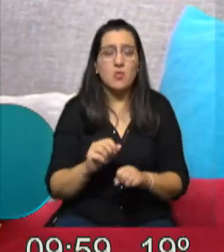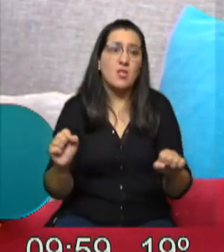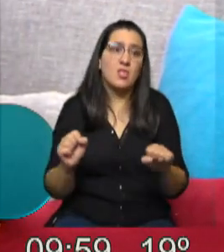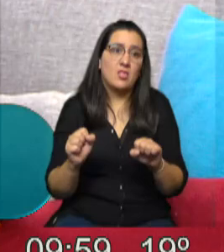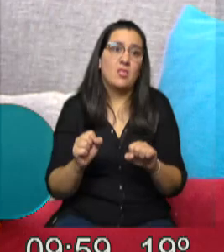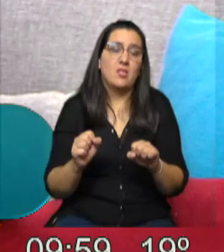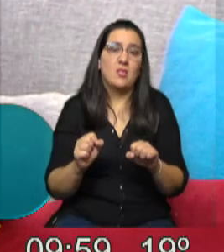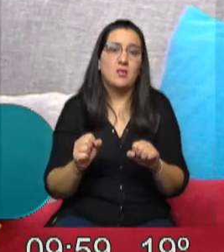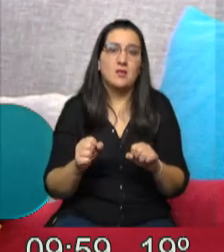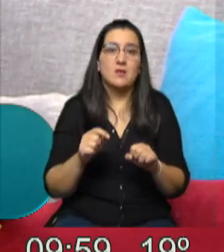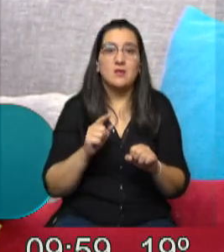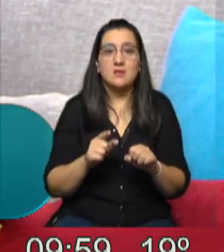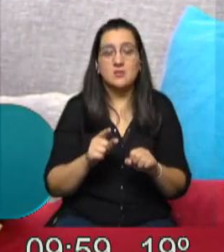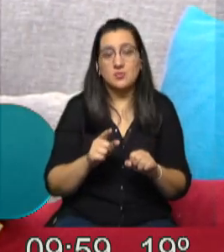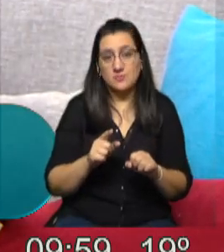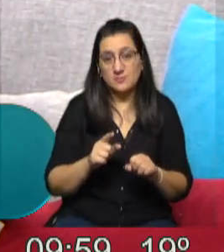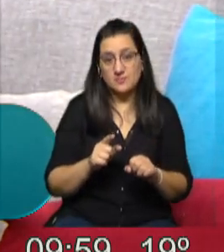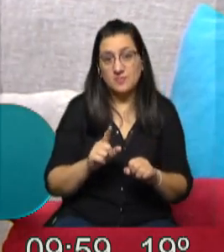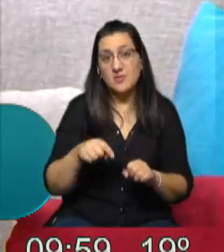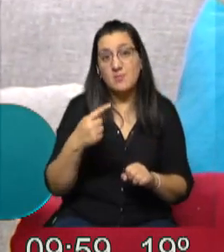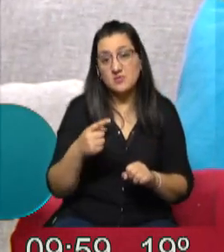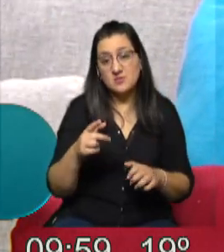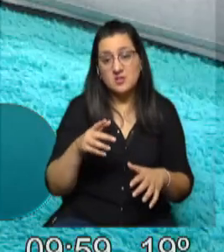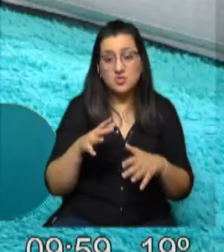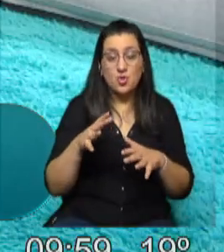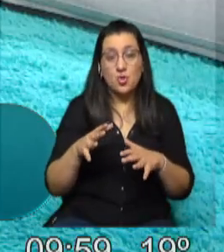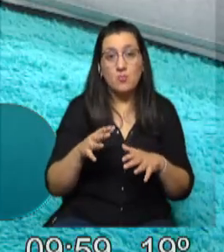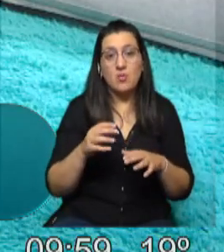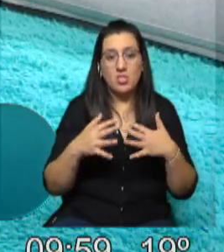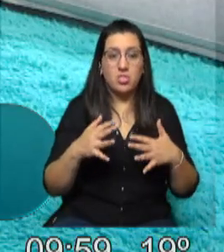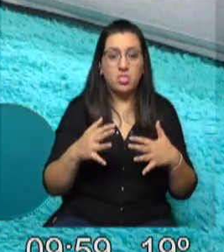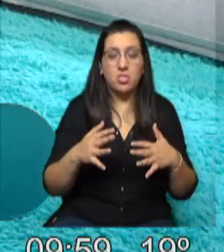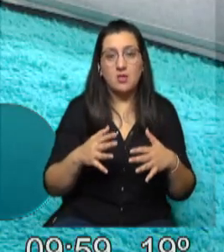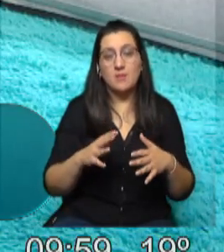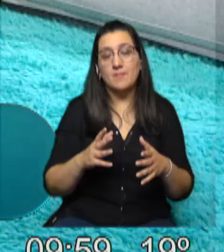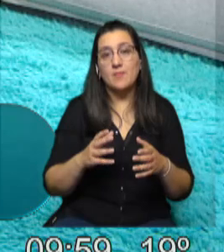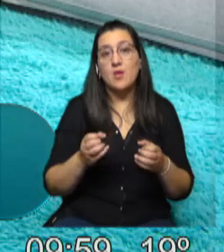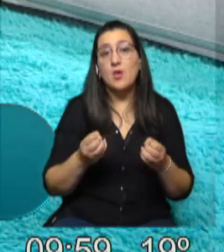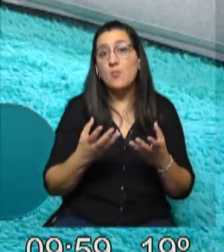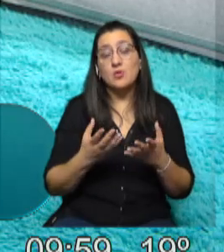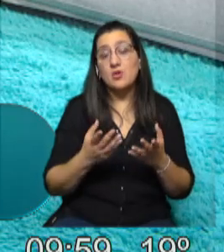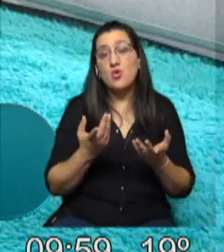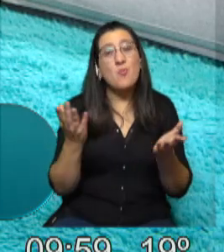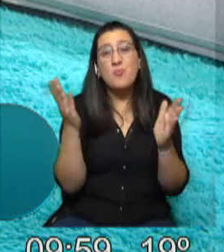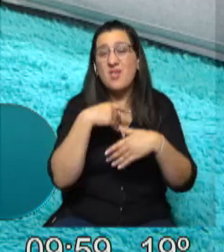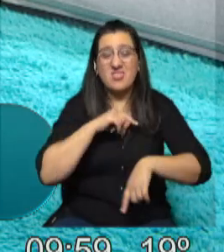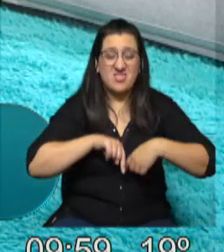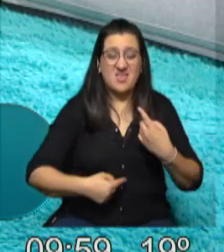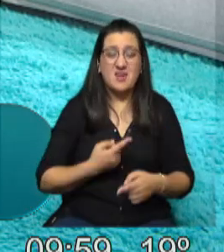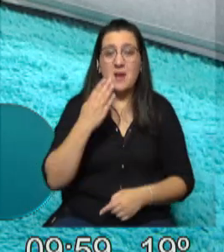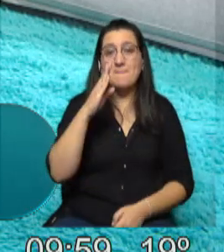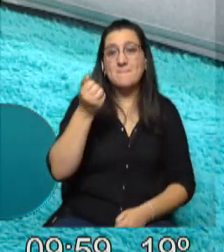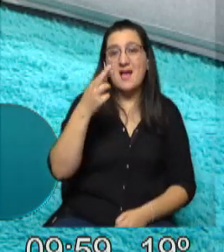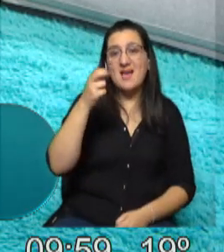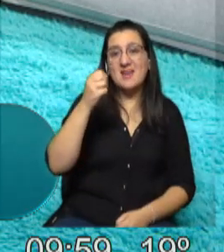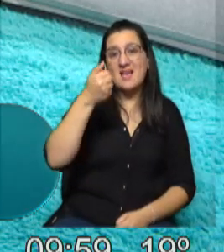en realidad, y esto es para la psicóloga, después del shock, bueno, pueden dar convulsiones y demás, porque no lo metabolizan el paracetamol. Por lo tanto, para lo